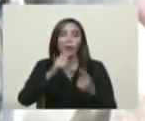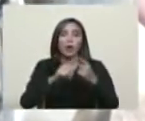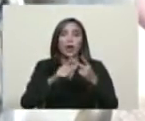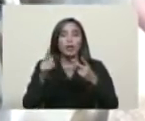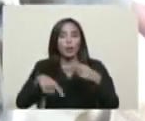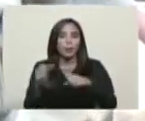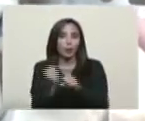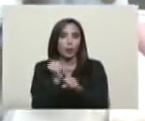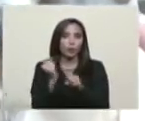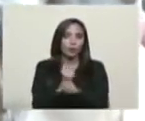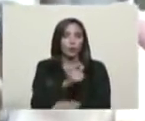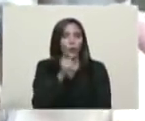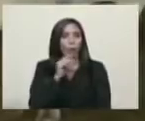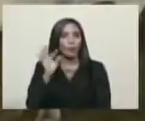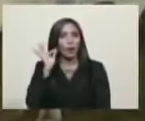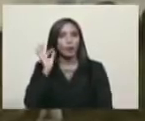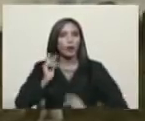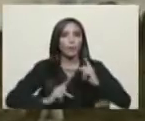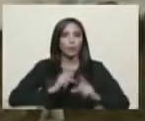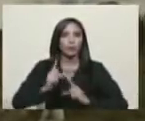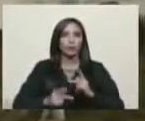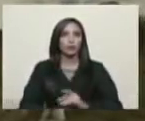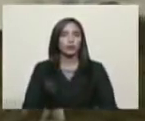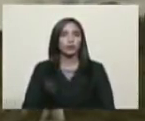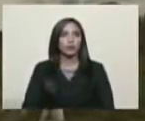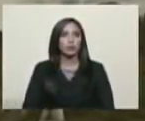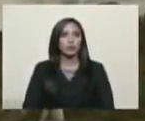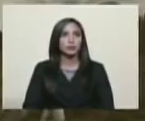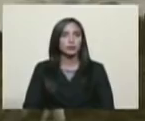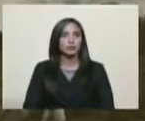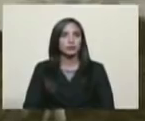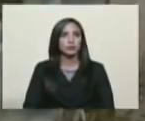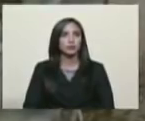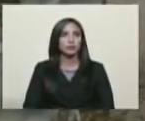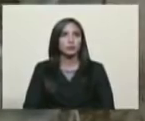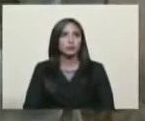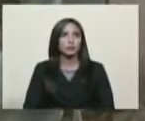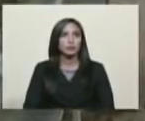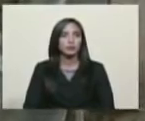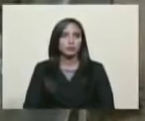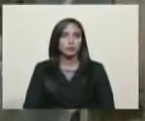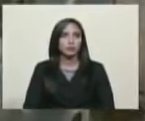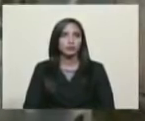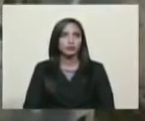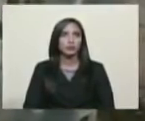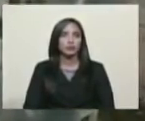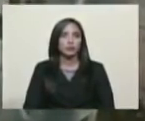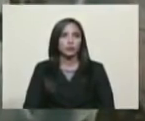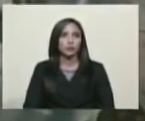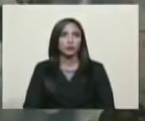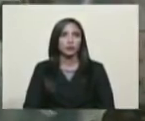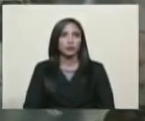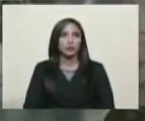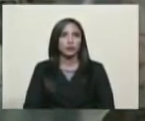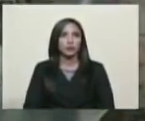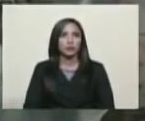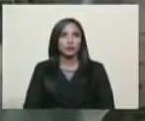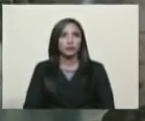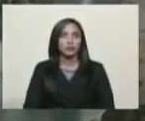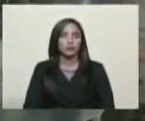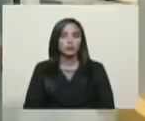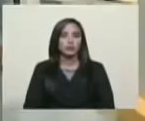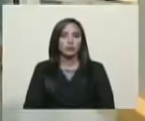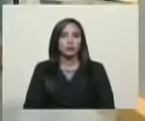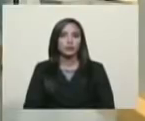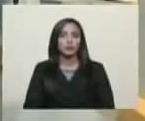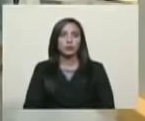los trabajadores, productores de la zona. En este sentido, hoy queremos anunciarle a Venezuela, queremos